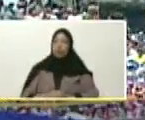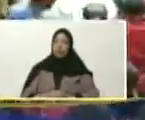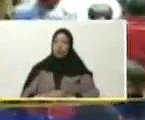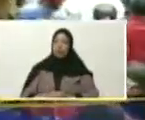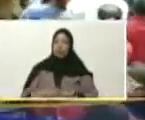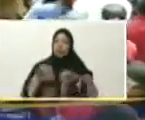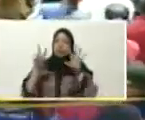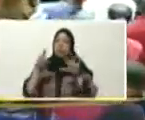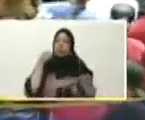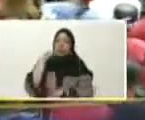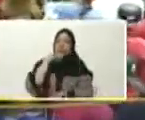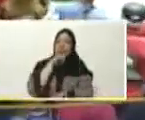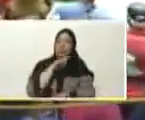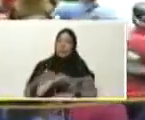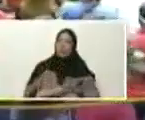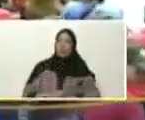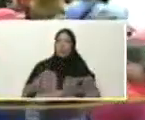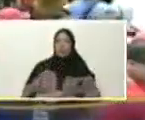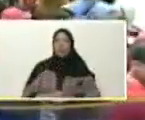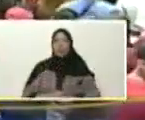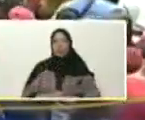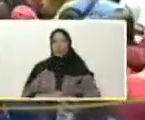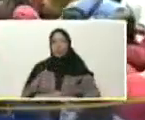7 de octubre.